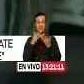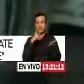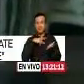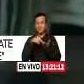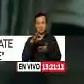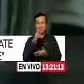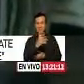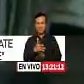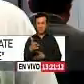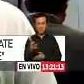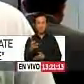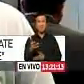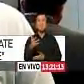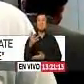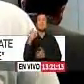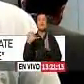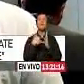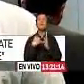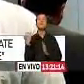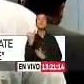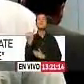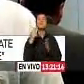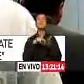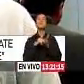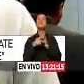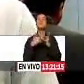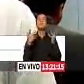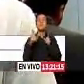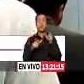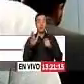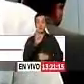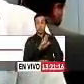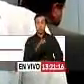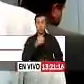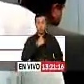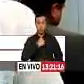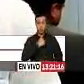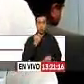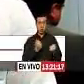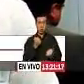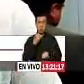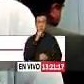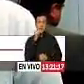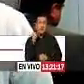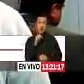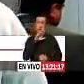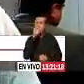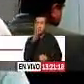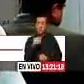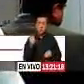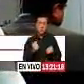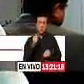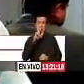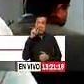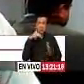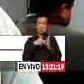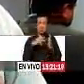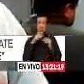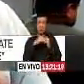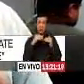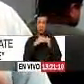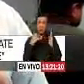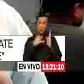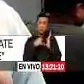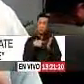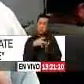pagar este tributo. ¿Qué es el impuesto verde? ¿Qué hace que gente que tiene un carrito viejo, una camionetita, paguen a veces hasta $3,000 o